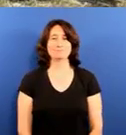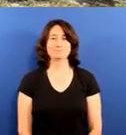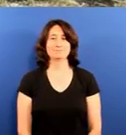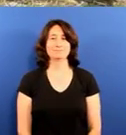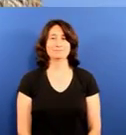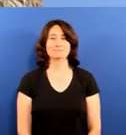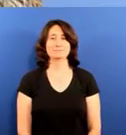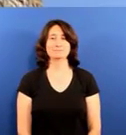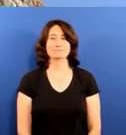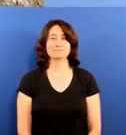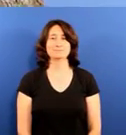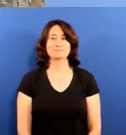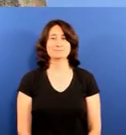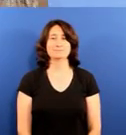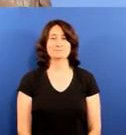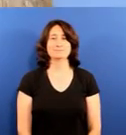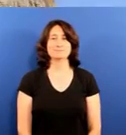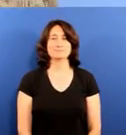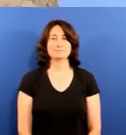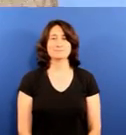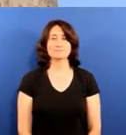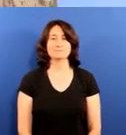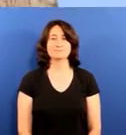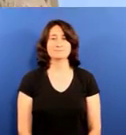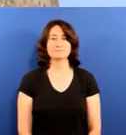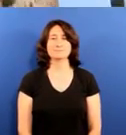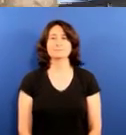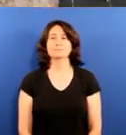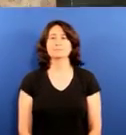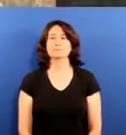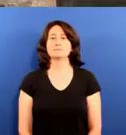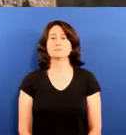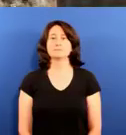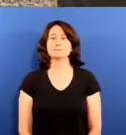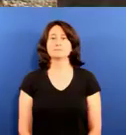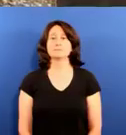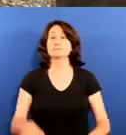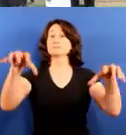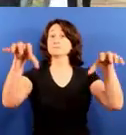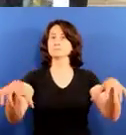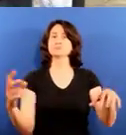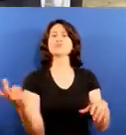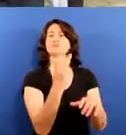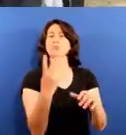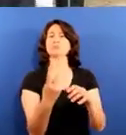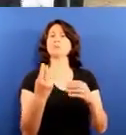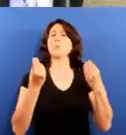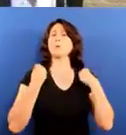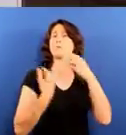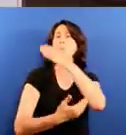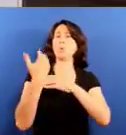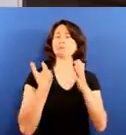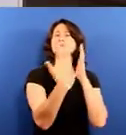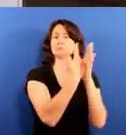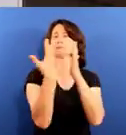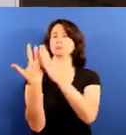guarda una estrecha relación con la fortaleza banderiza. Por ello, se puede realizar una visita conjunta a ambos monumentos. Castillo y